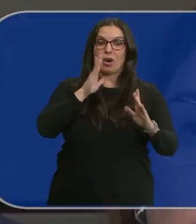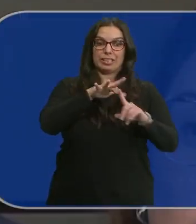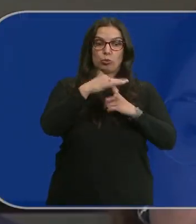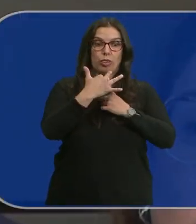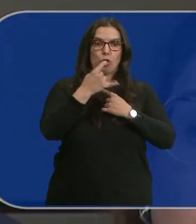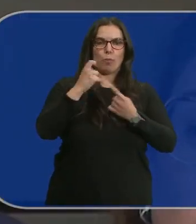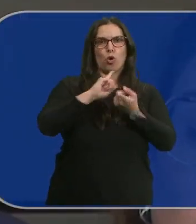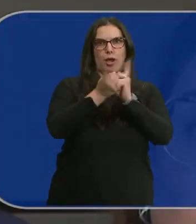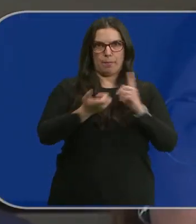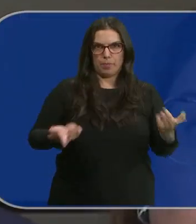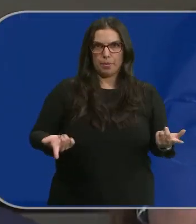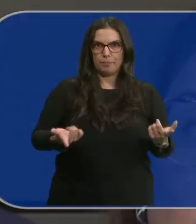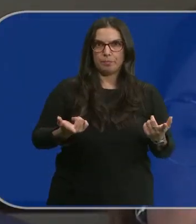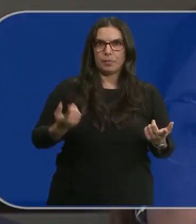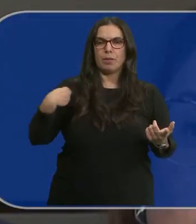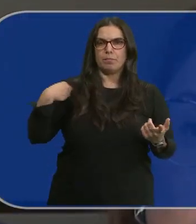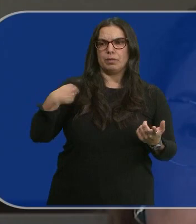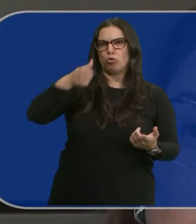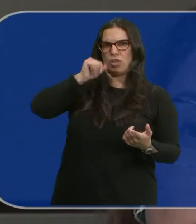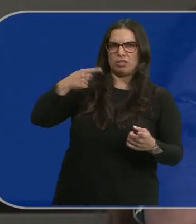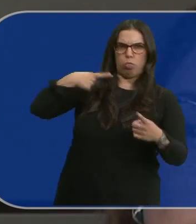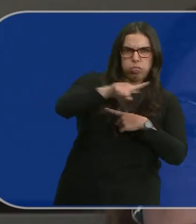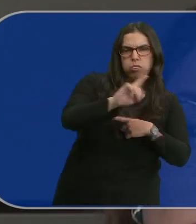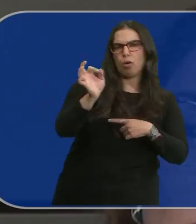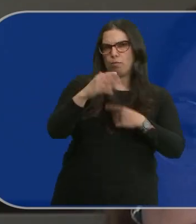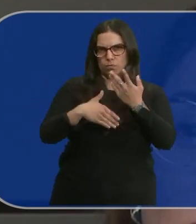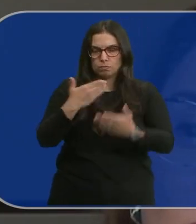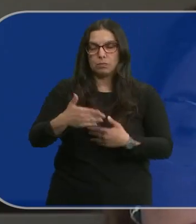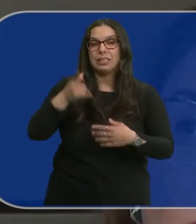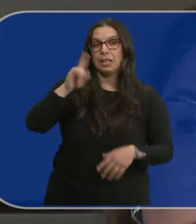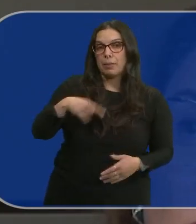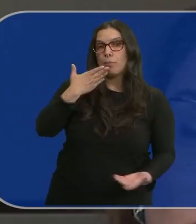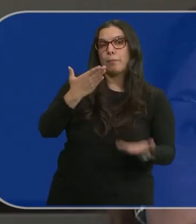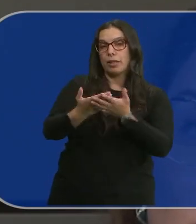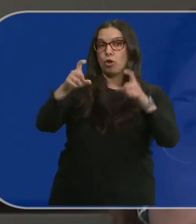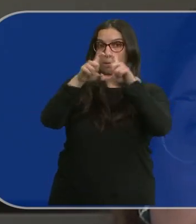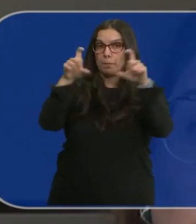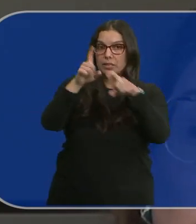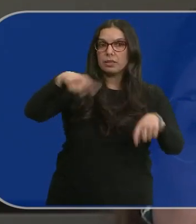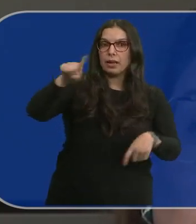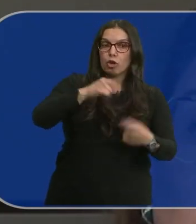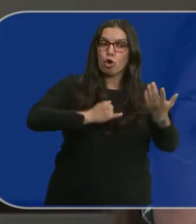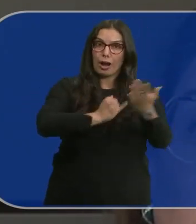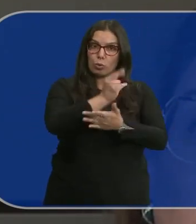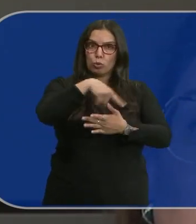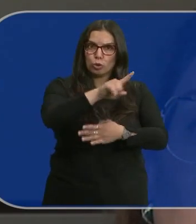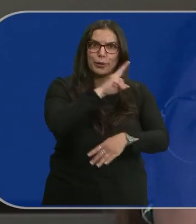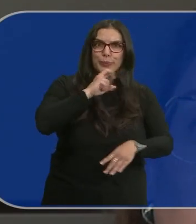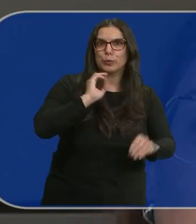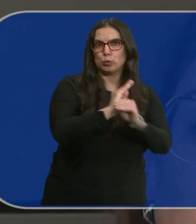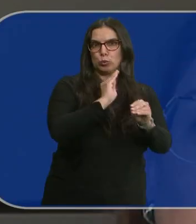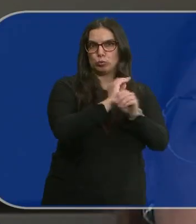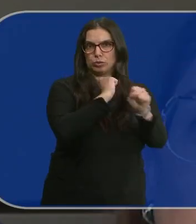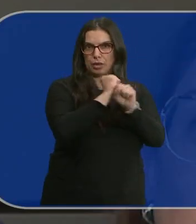frenan. Por otro lado, hemos arrancado de la empresa que garantice la actividad en el campo,